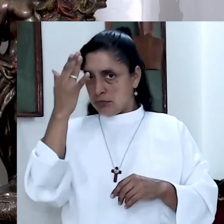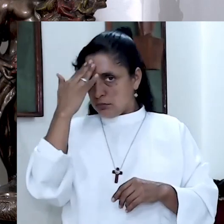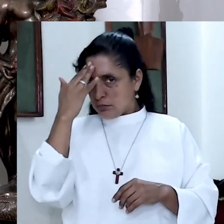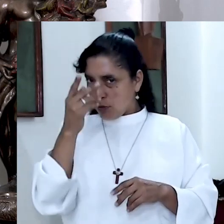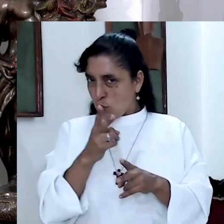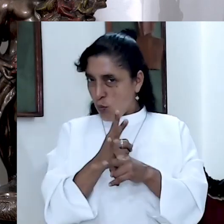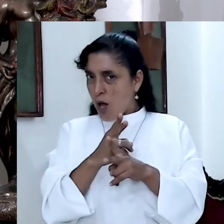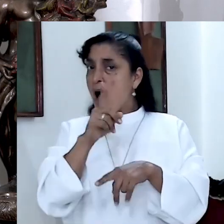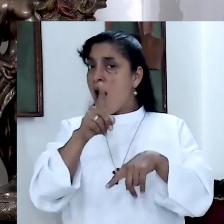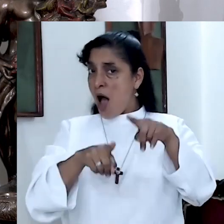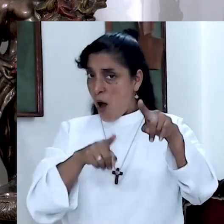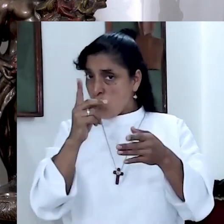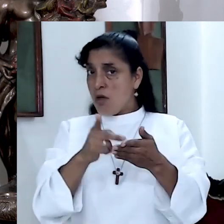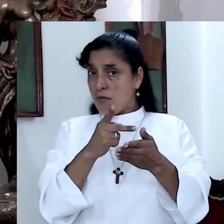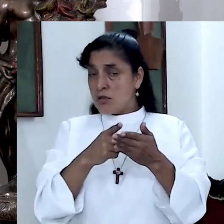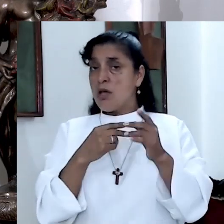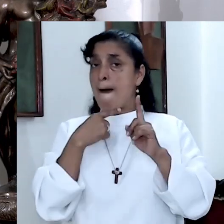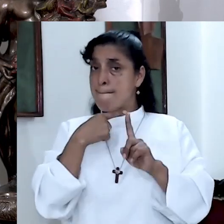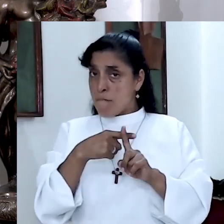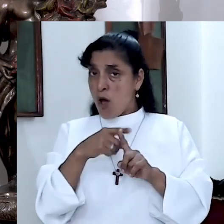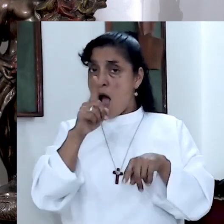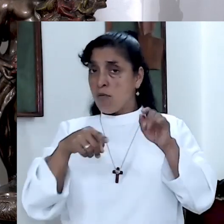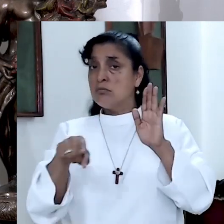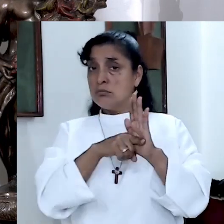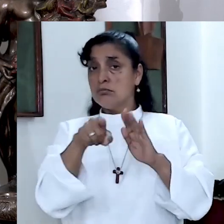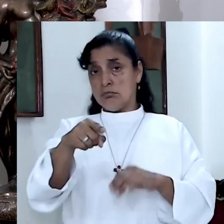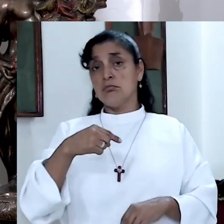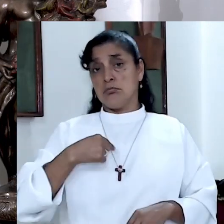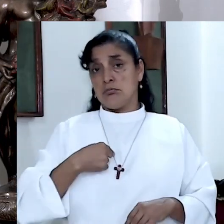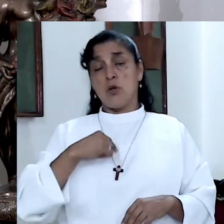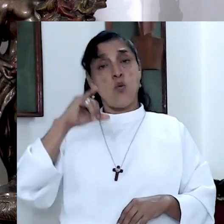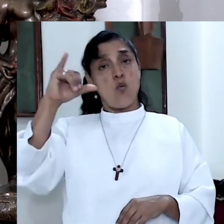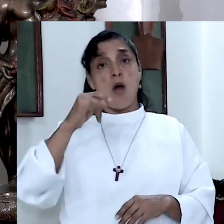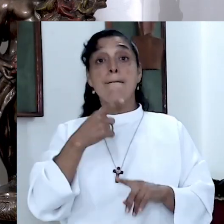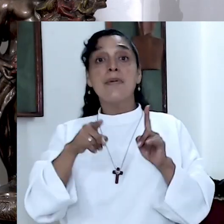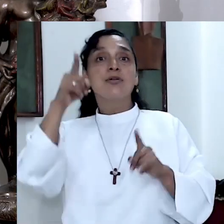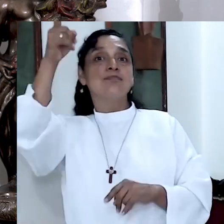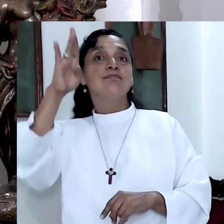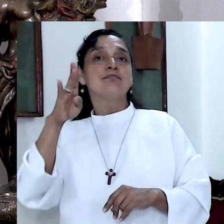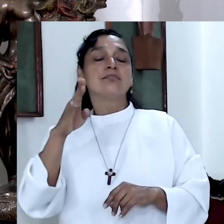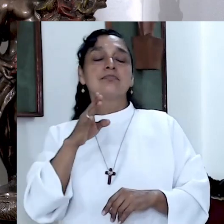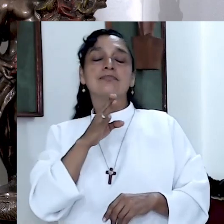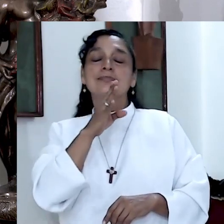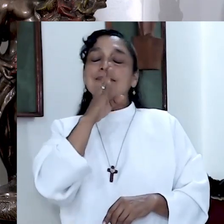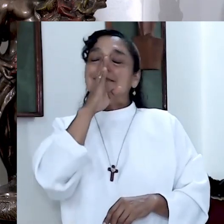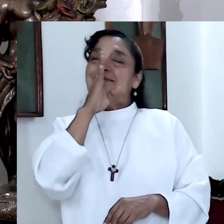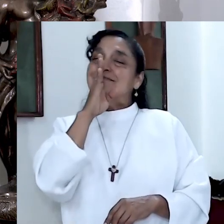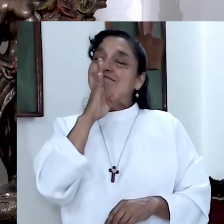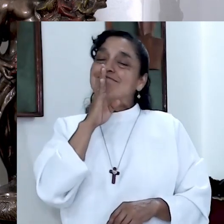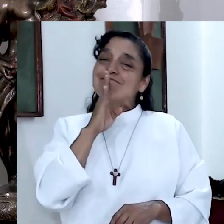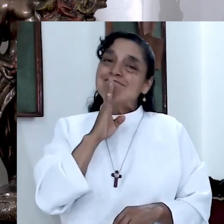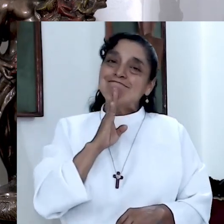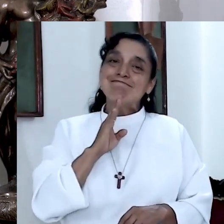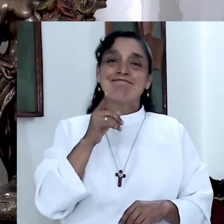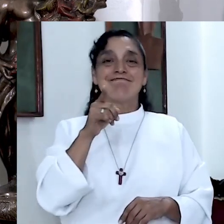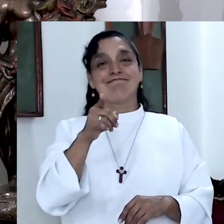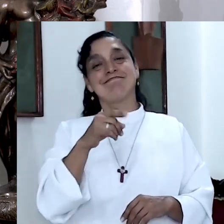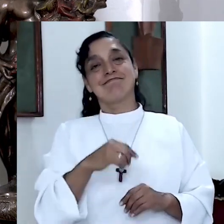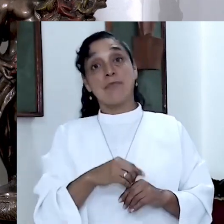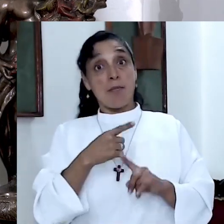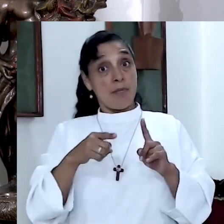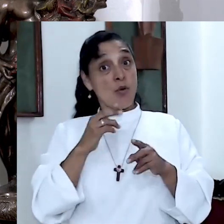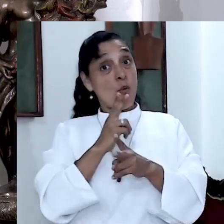ahí entendemos mejor la paciencia del Señor. De tal manera que al final, eso sí, llega la